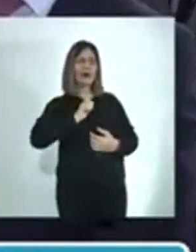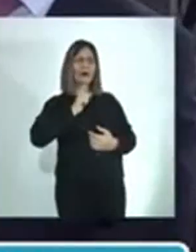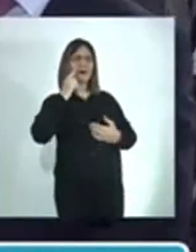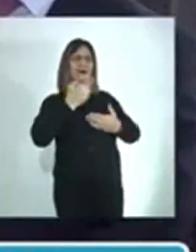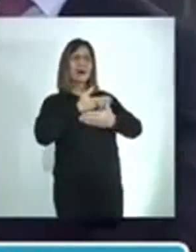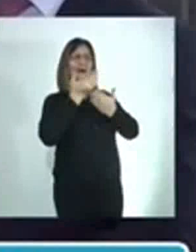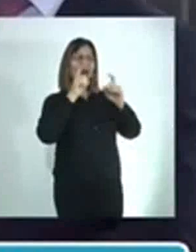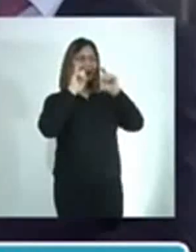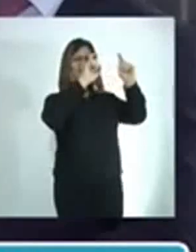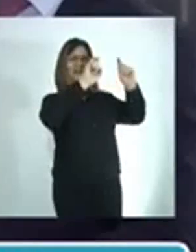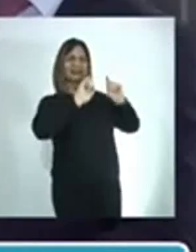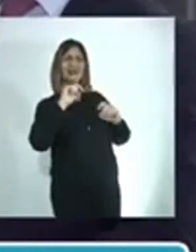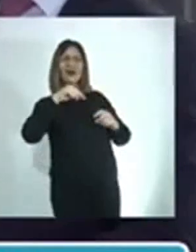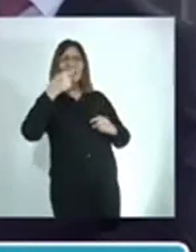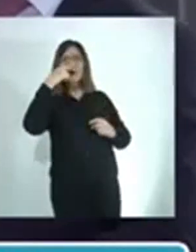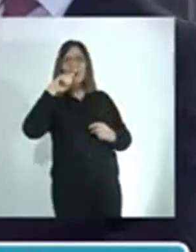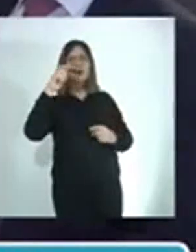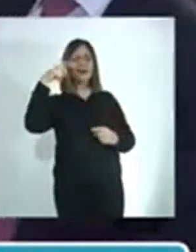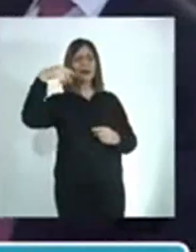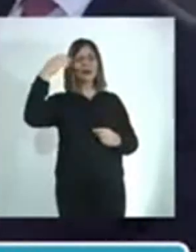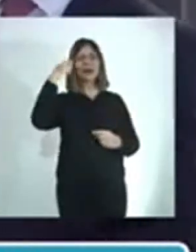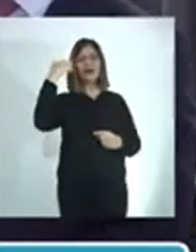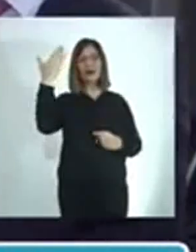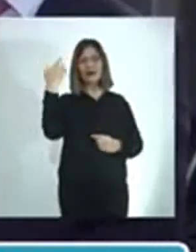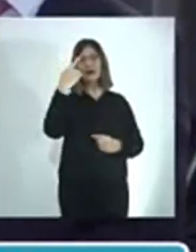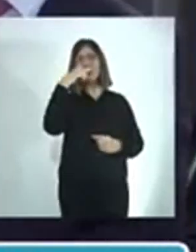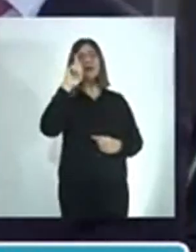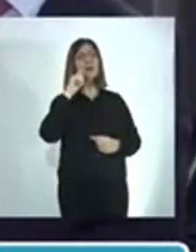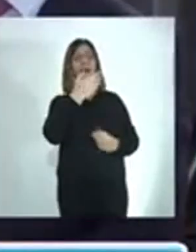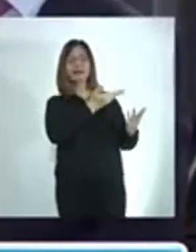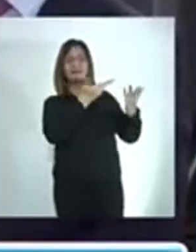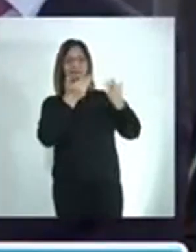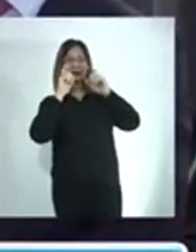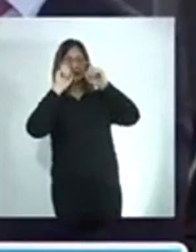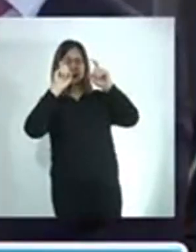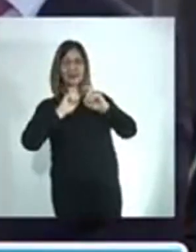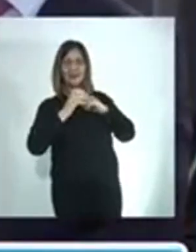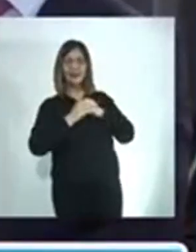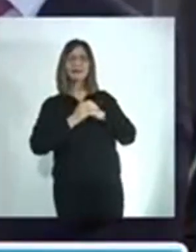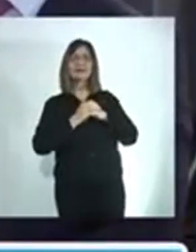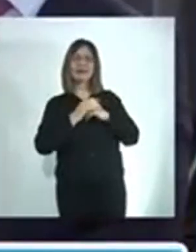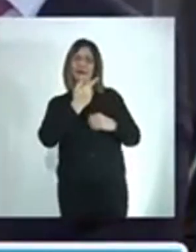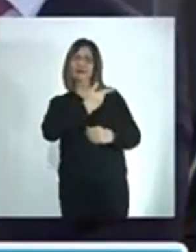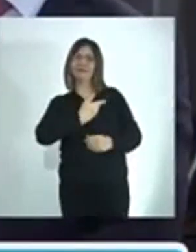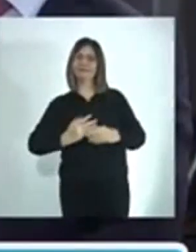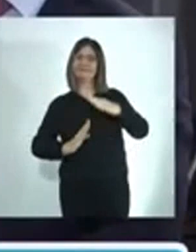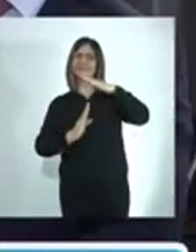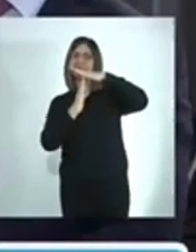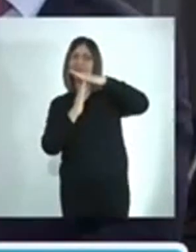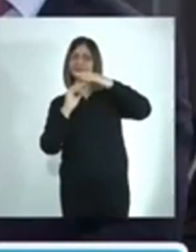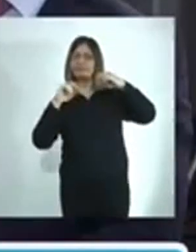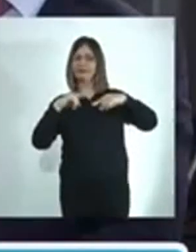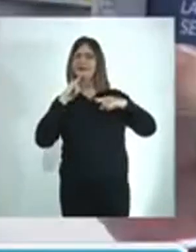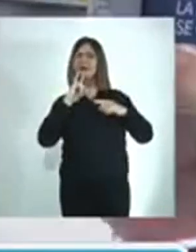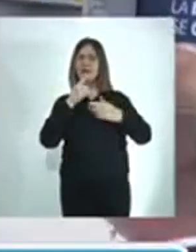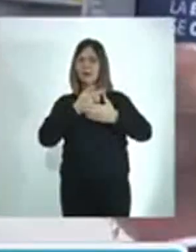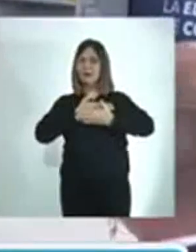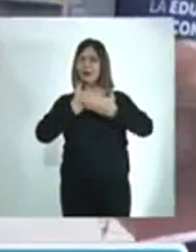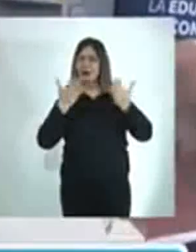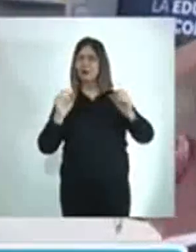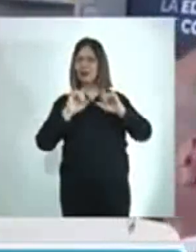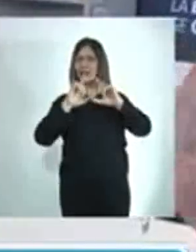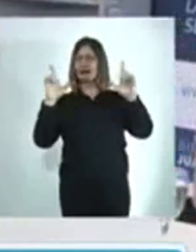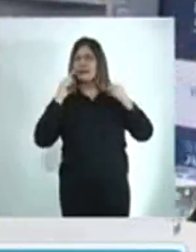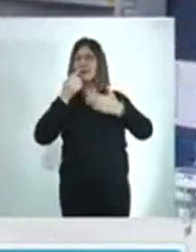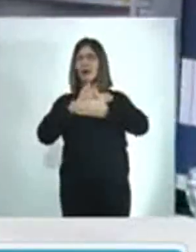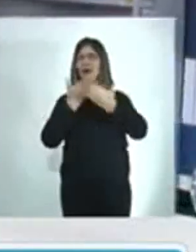honor en este último día cerrar con ustedes, autoridades principales y fundamentales, para poder llevar a cabo